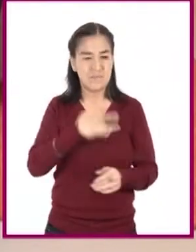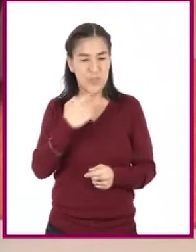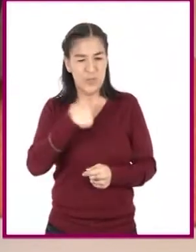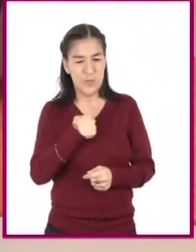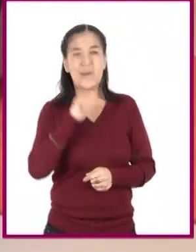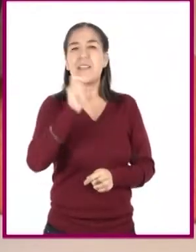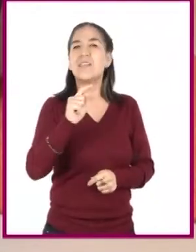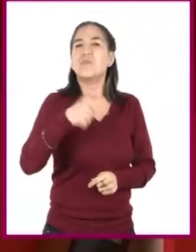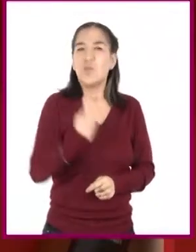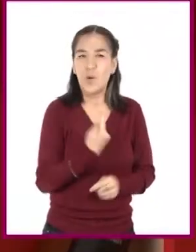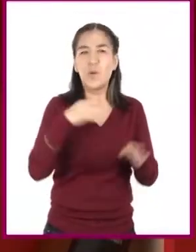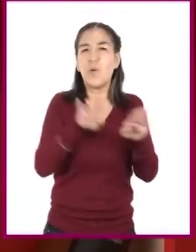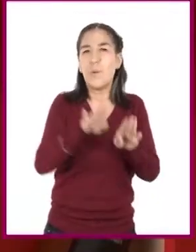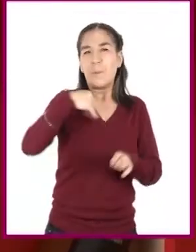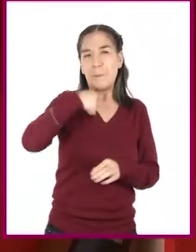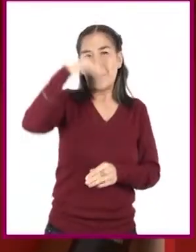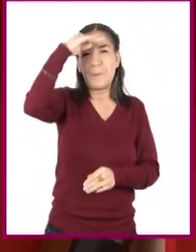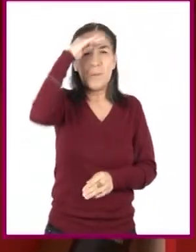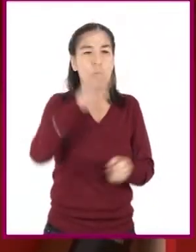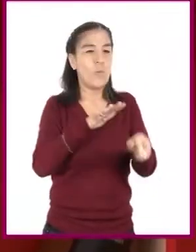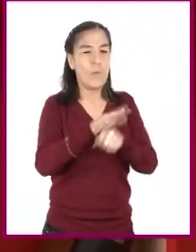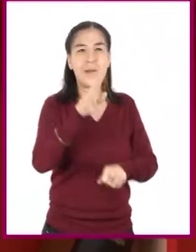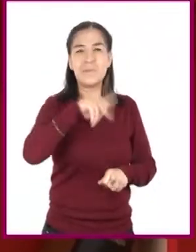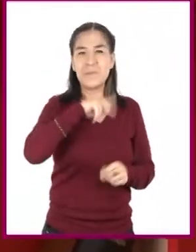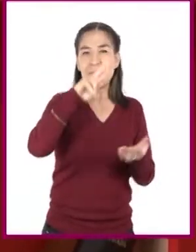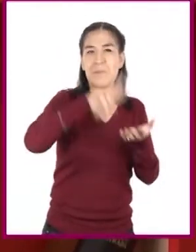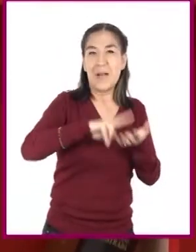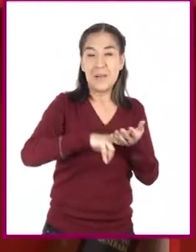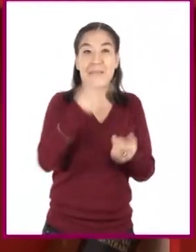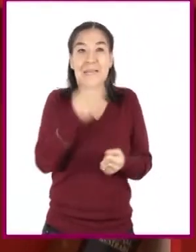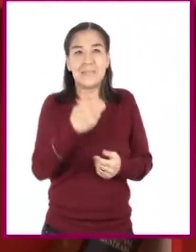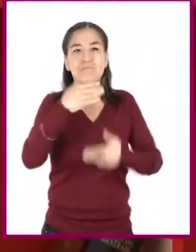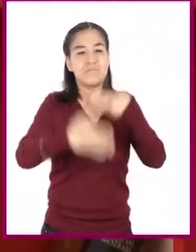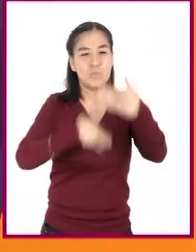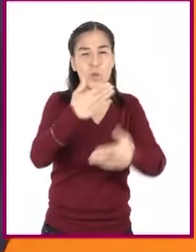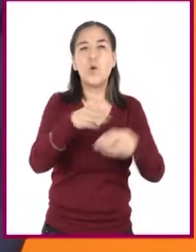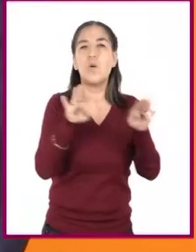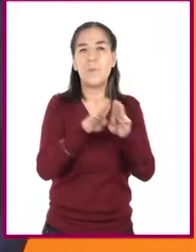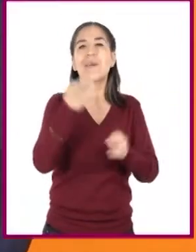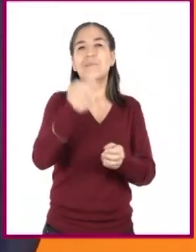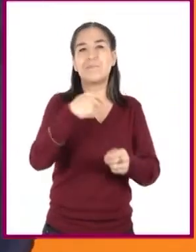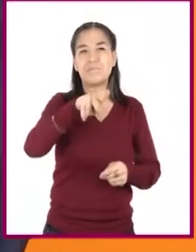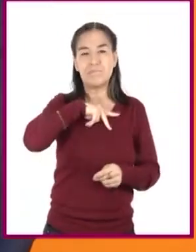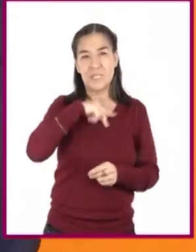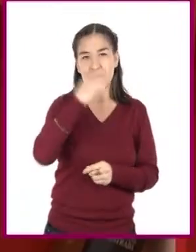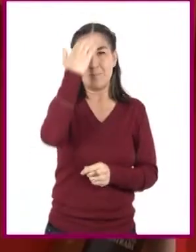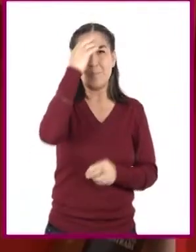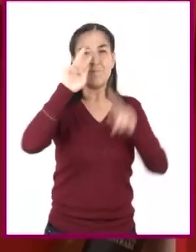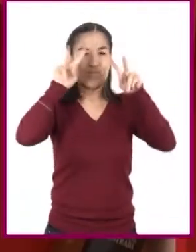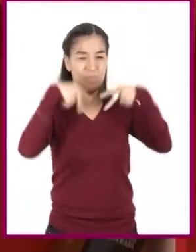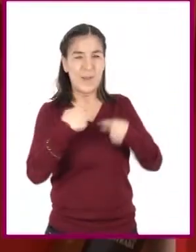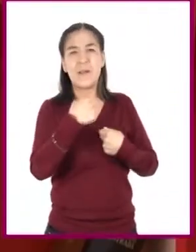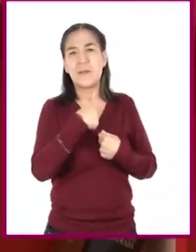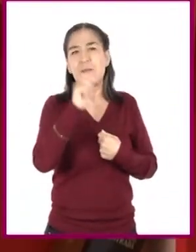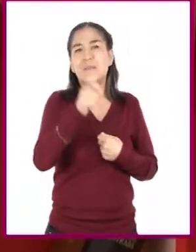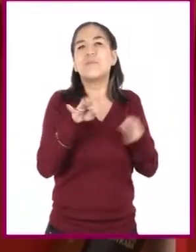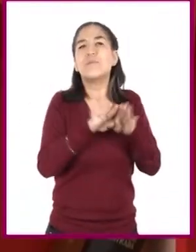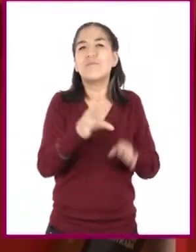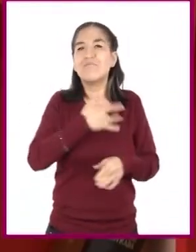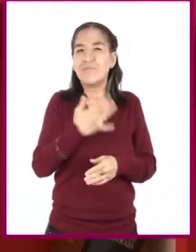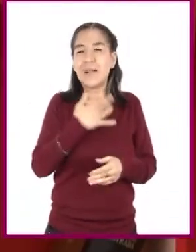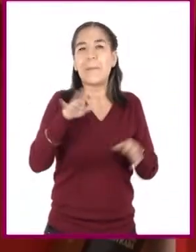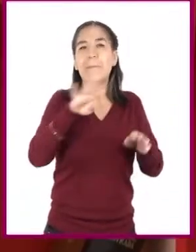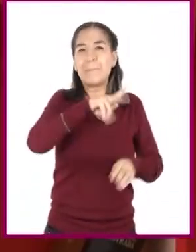cómo pensamos, cuáles son nuestros valores y así avanzar en nuestro proceso de autoconocimiento. Al reflexionar acerca de nuestras